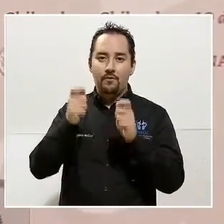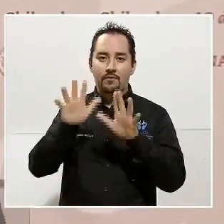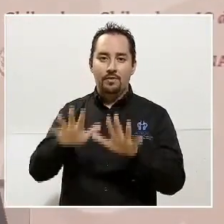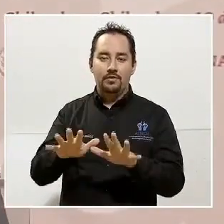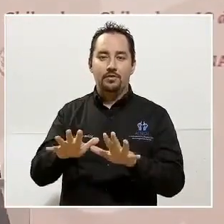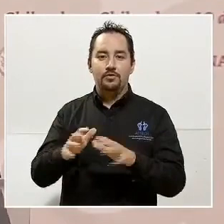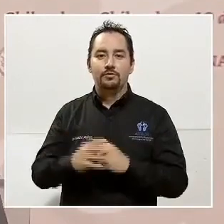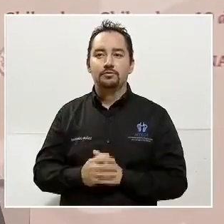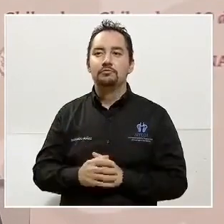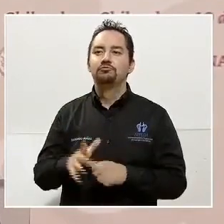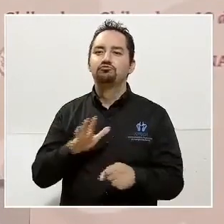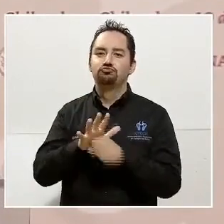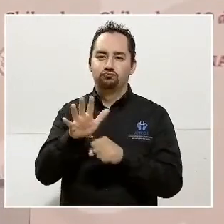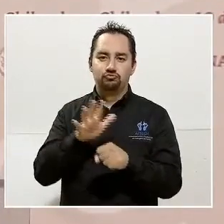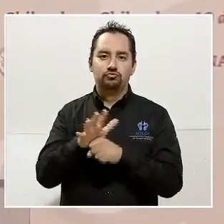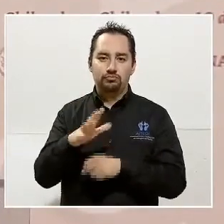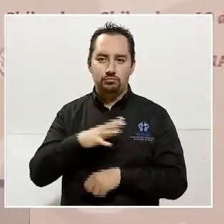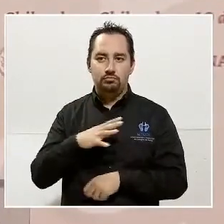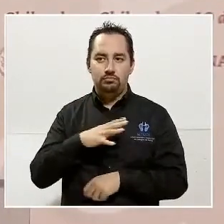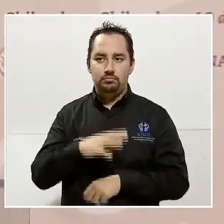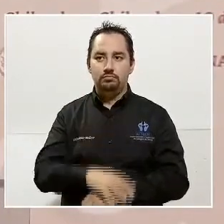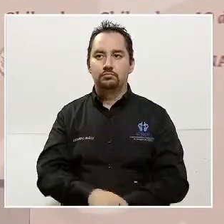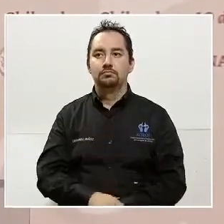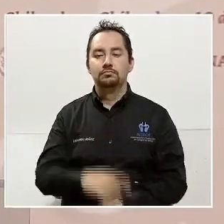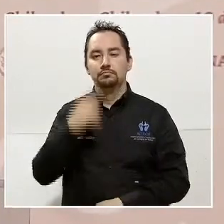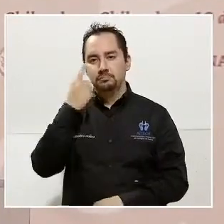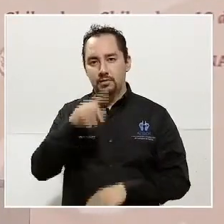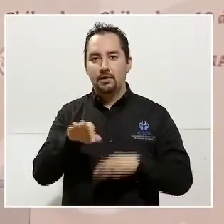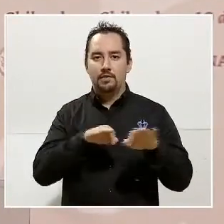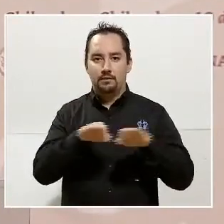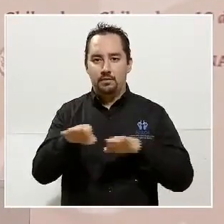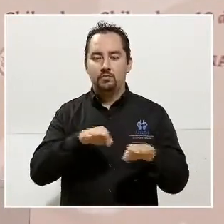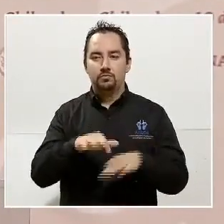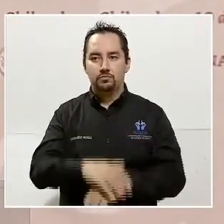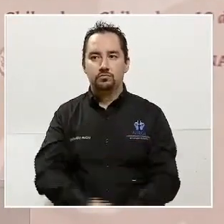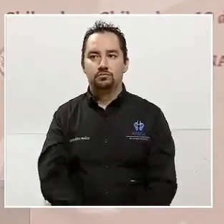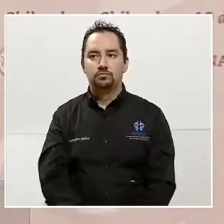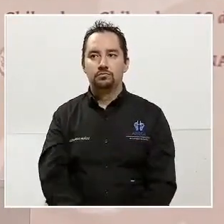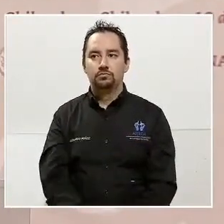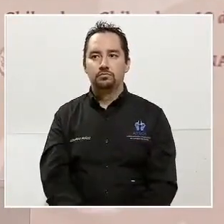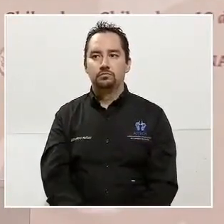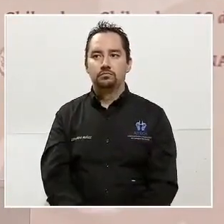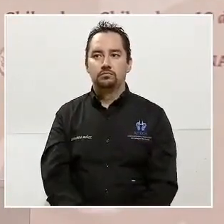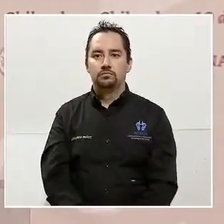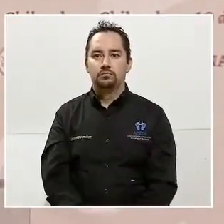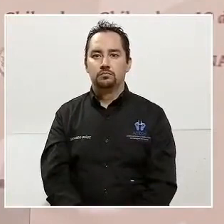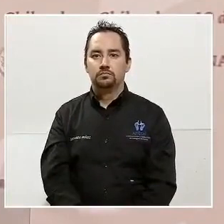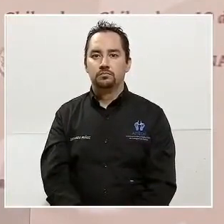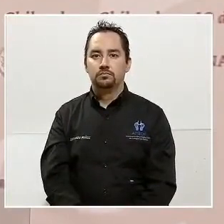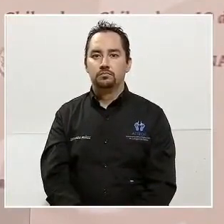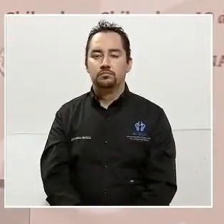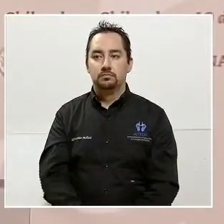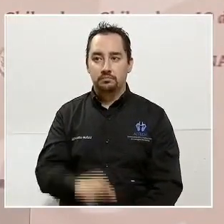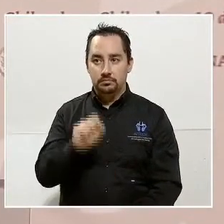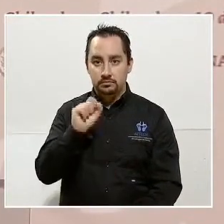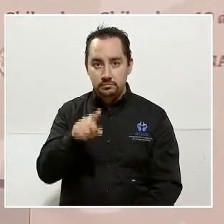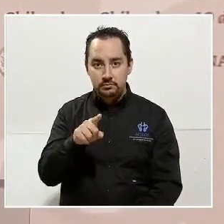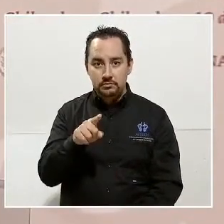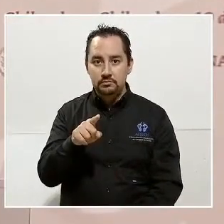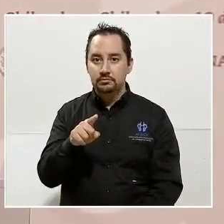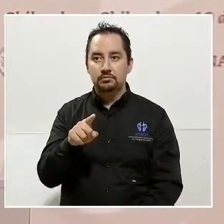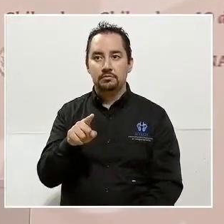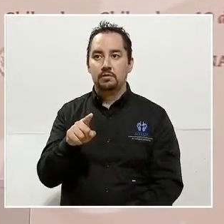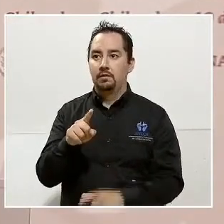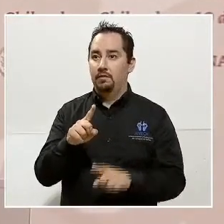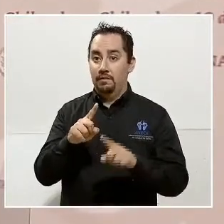Va a tener las suficientes para hacer el trabajo. Y también vamos a autorizar todos los